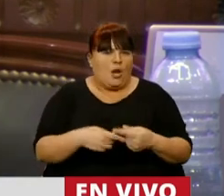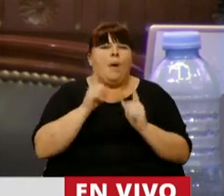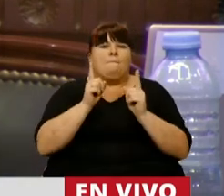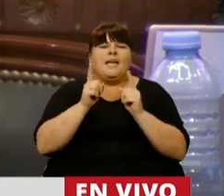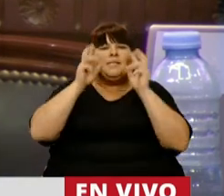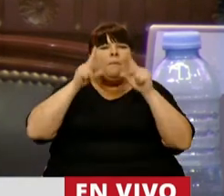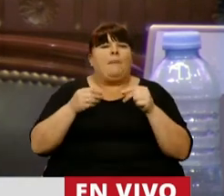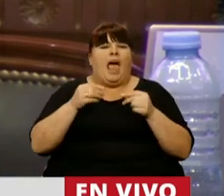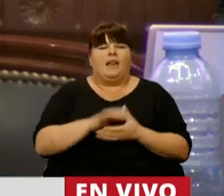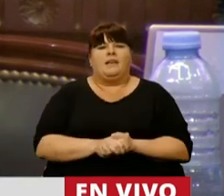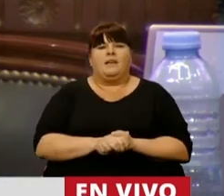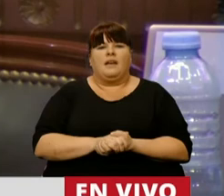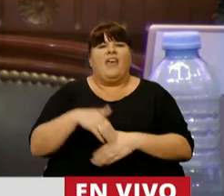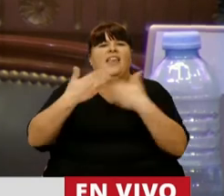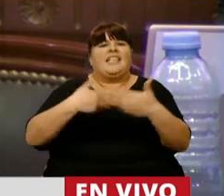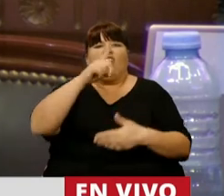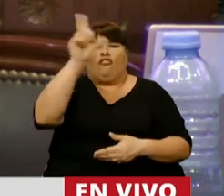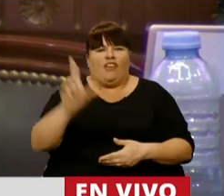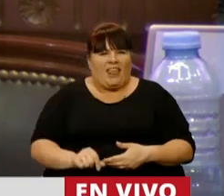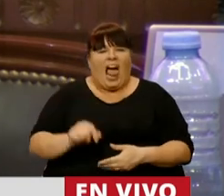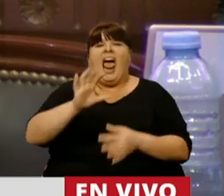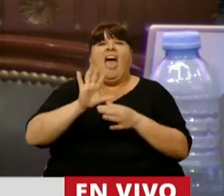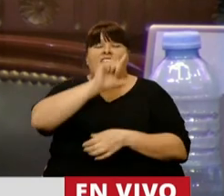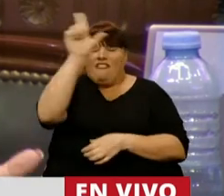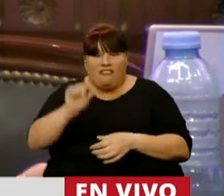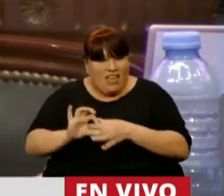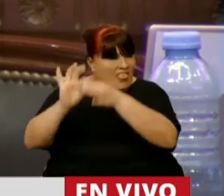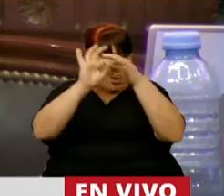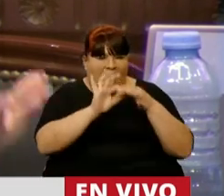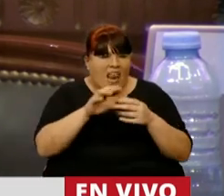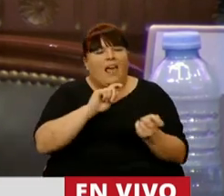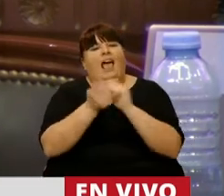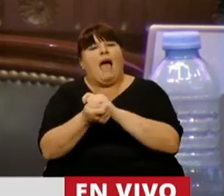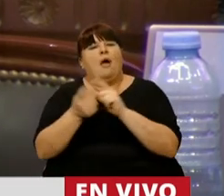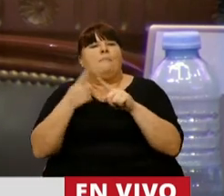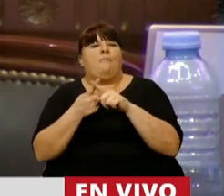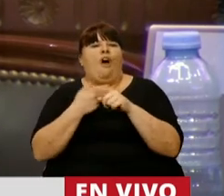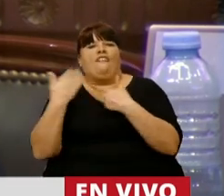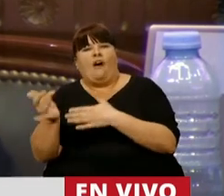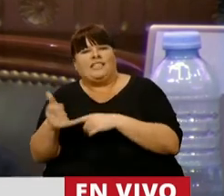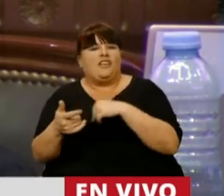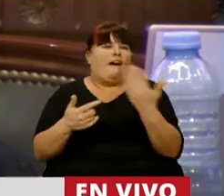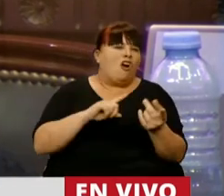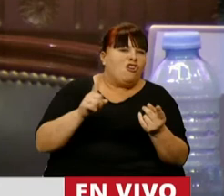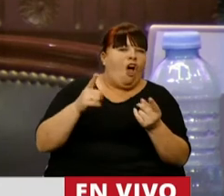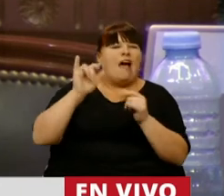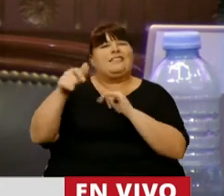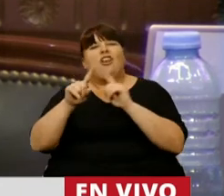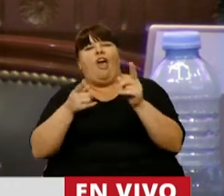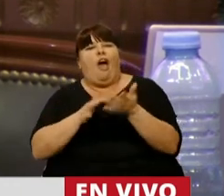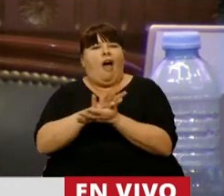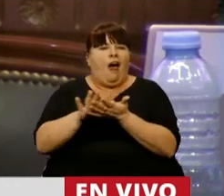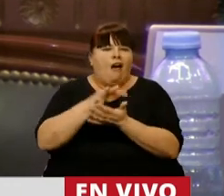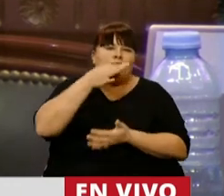Seguir una estrategia de desarrollo federal. Evidentemente el federalismo es sustituido por la arbitrariedad, por la discreción y